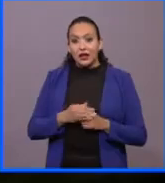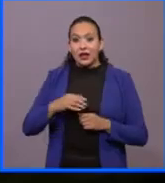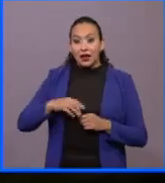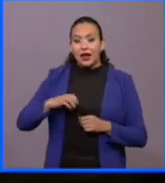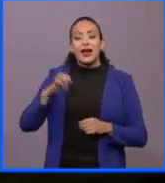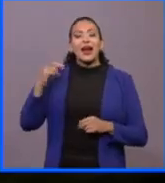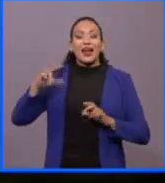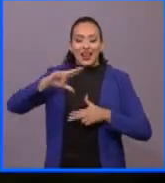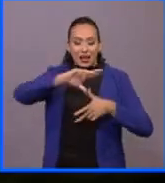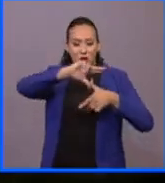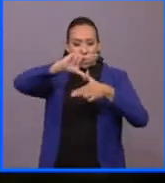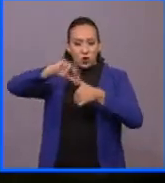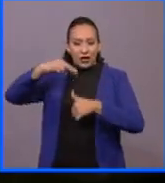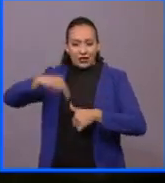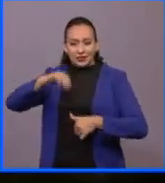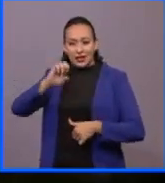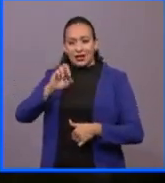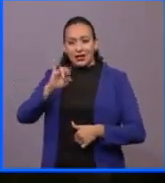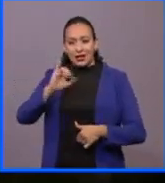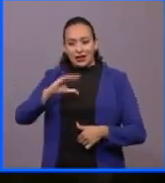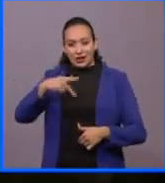tierra en Oaxaca, registrando vientos